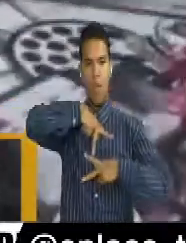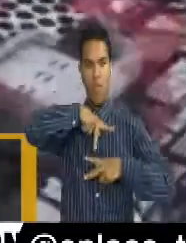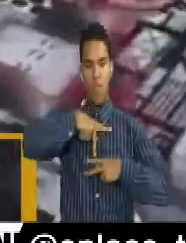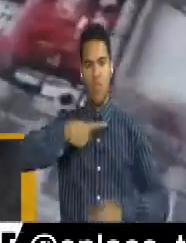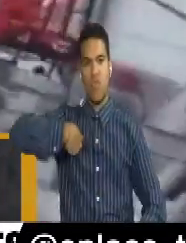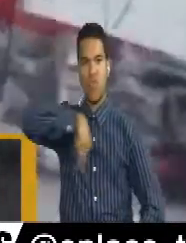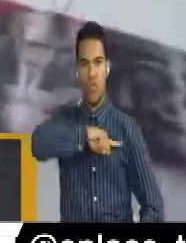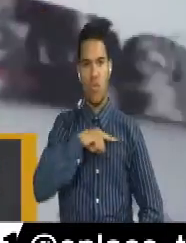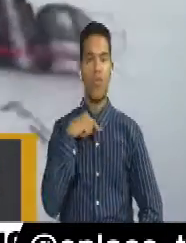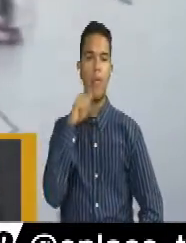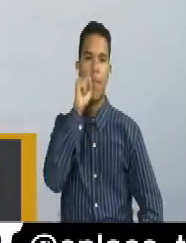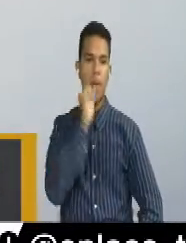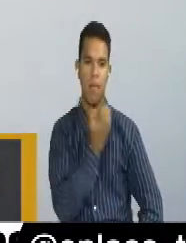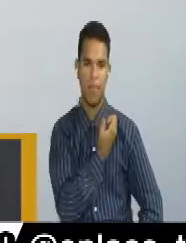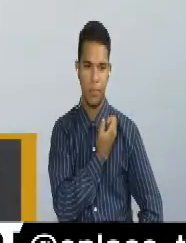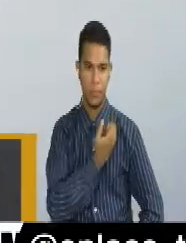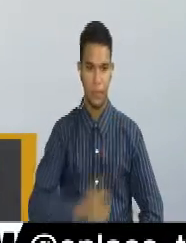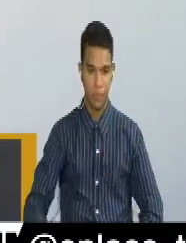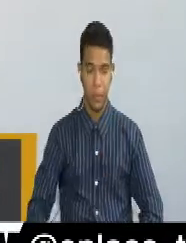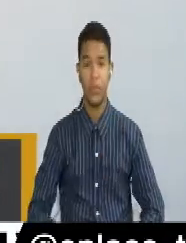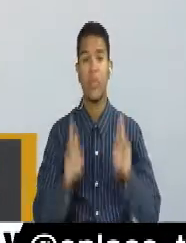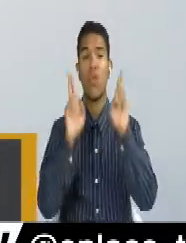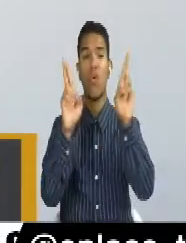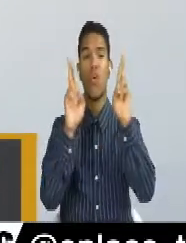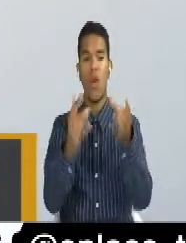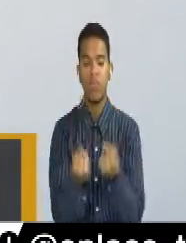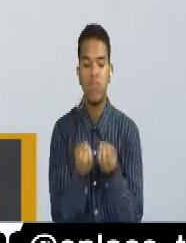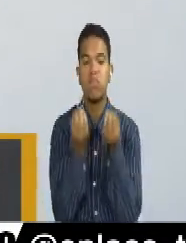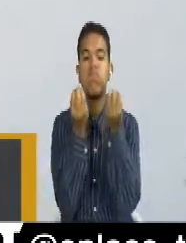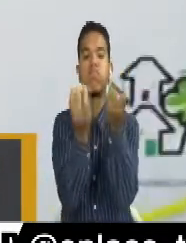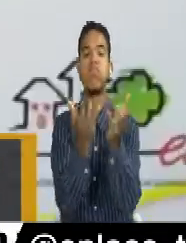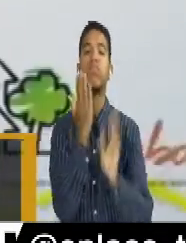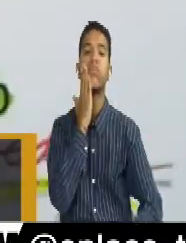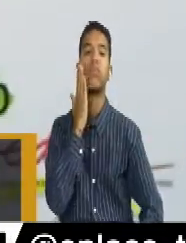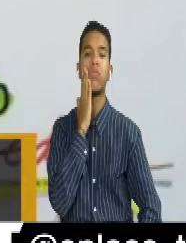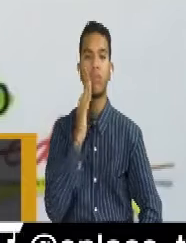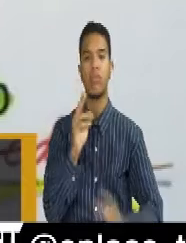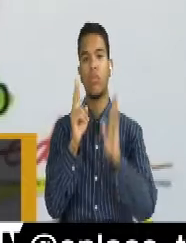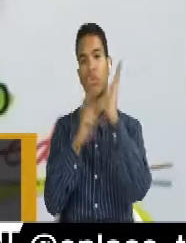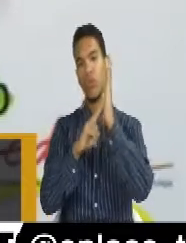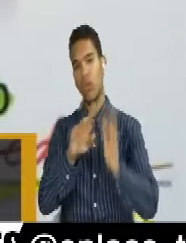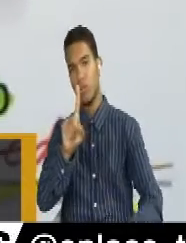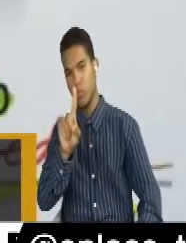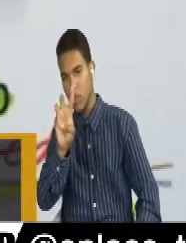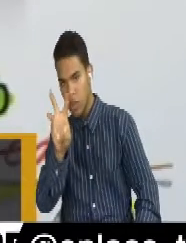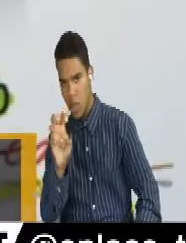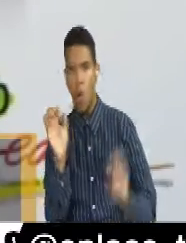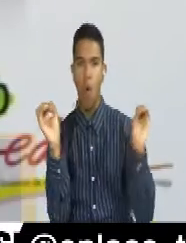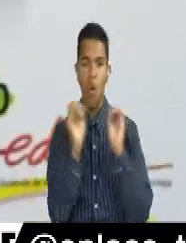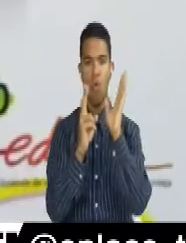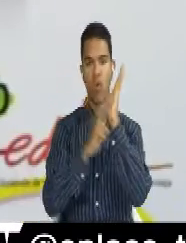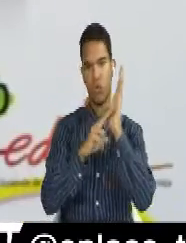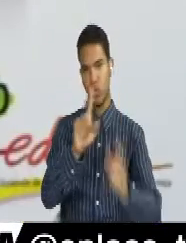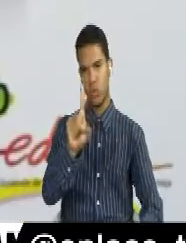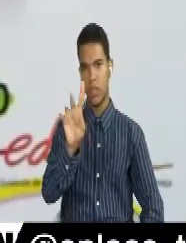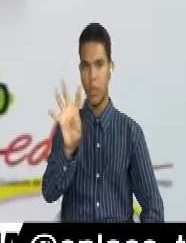Ciudadela Centenario se espera sea entregado a la comunidad a finales de 2018 o principios del año